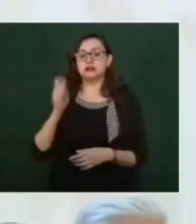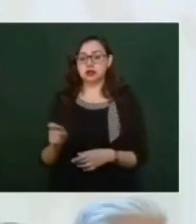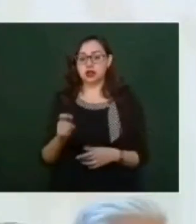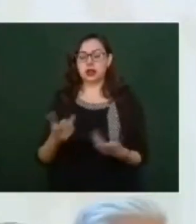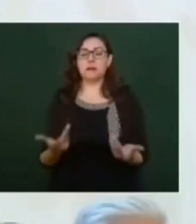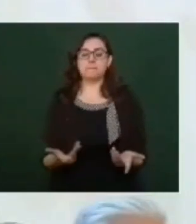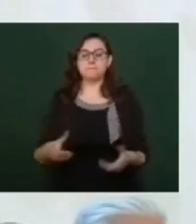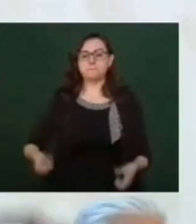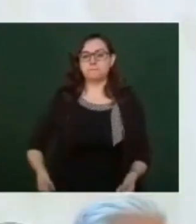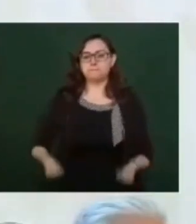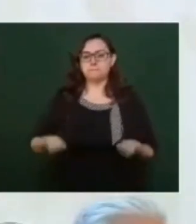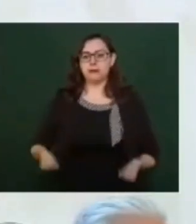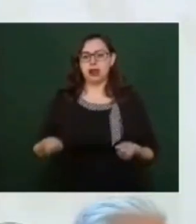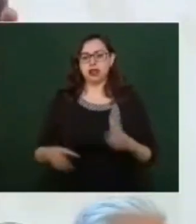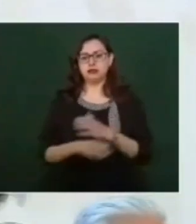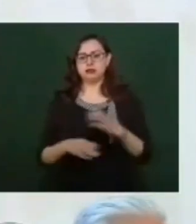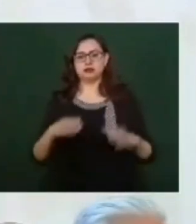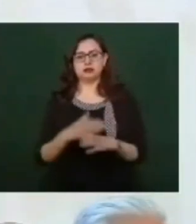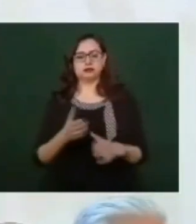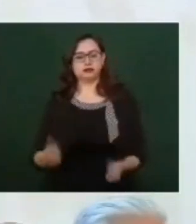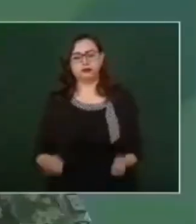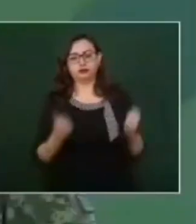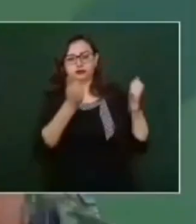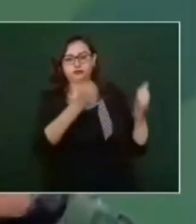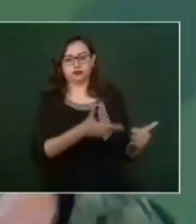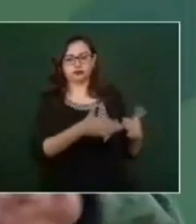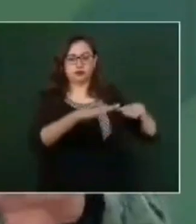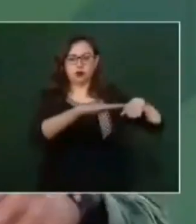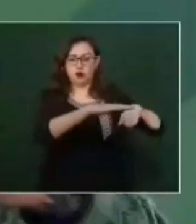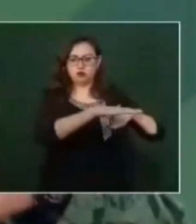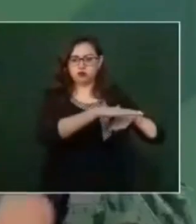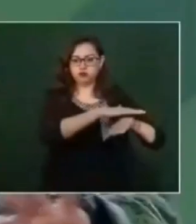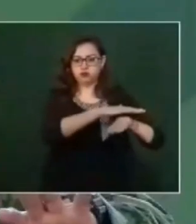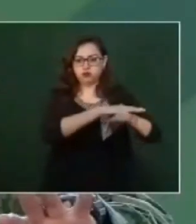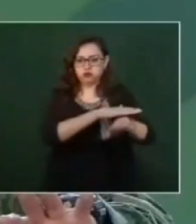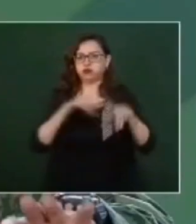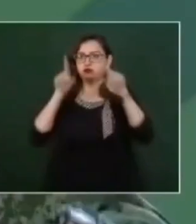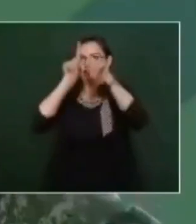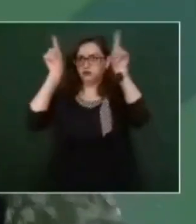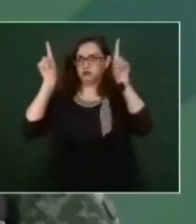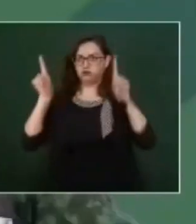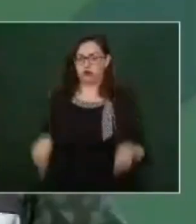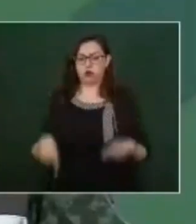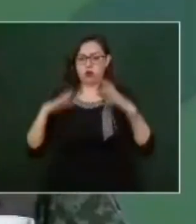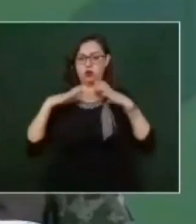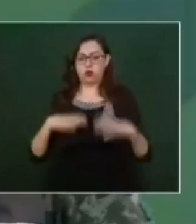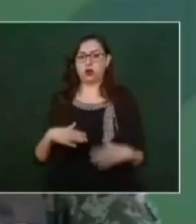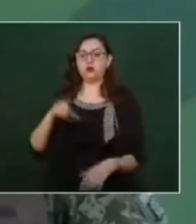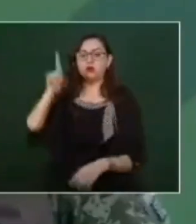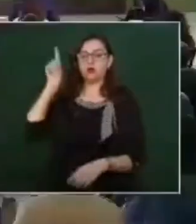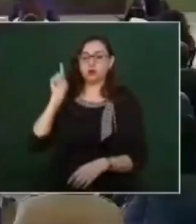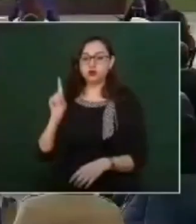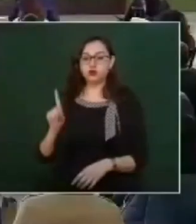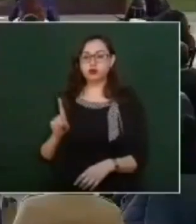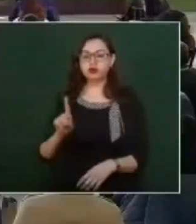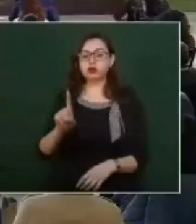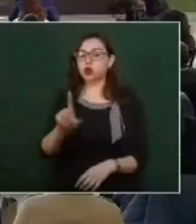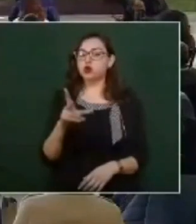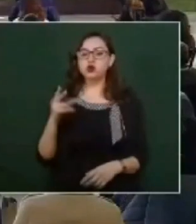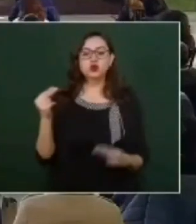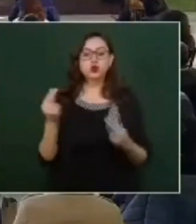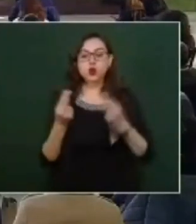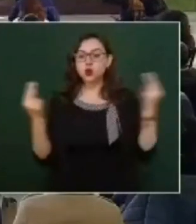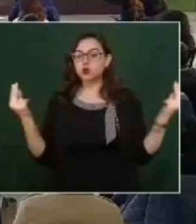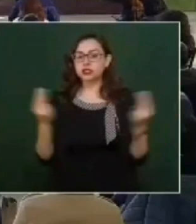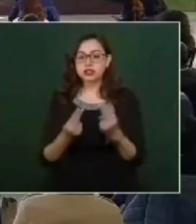maleta y pasar a través de los equipos que se llaman escaneadores de cuerpo, los body scans, sin la necesidad de tenerse que quitar